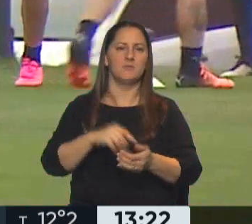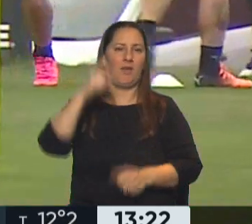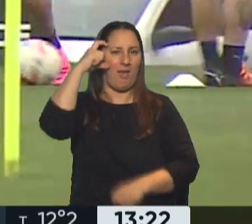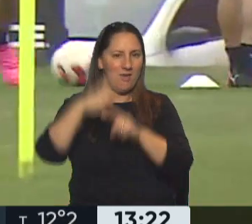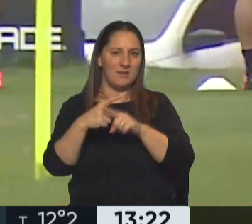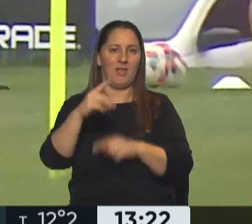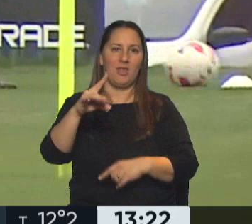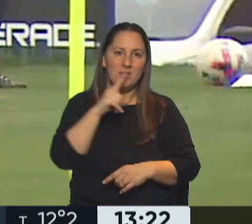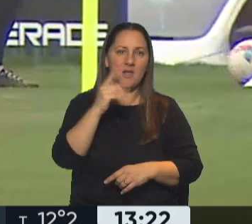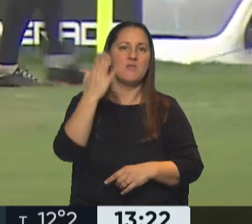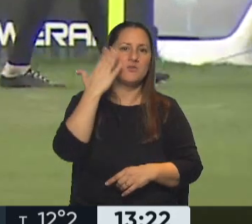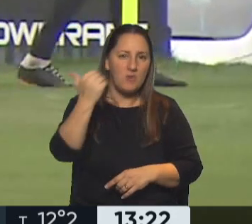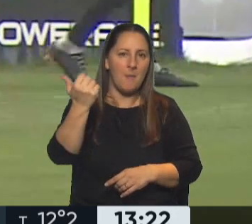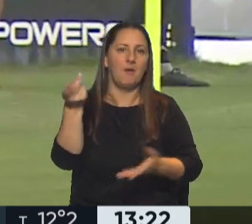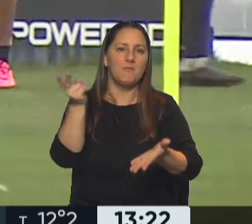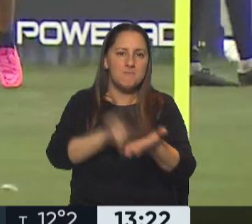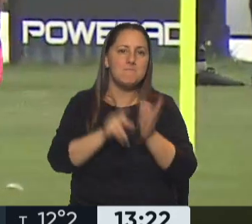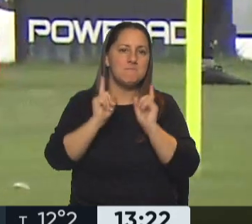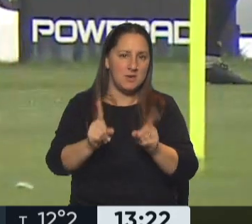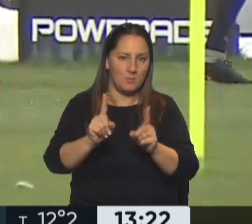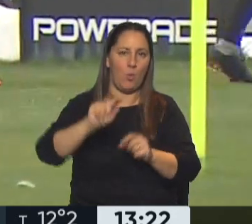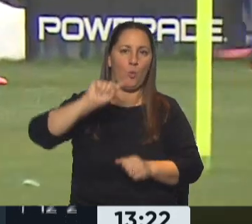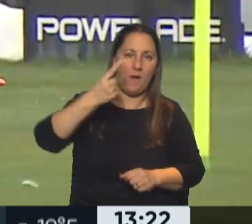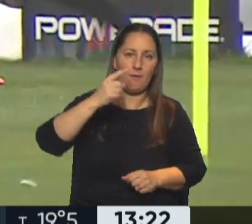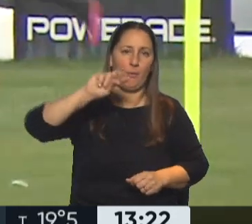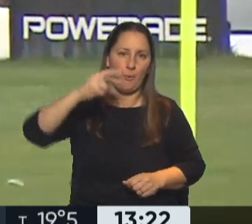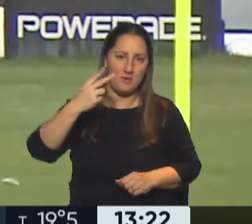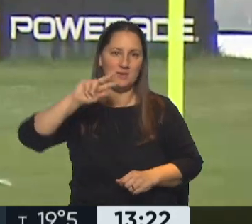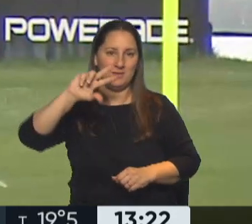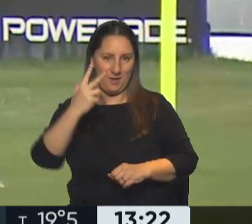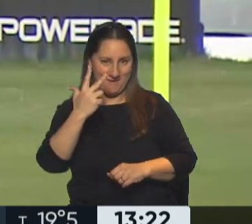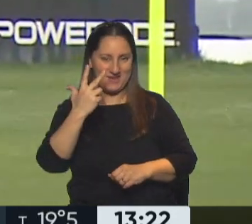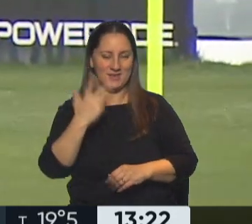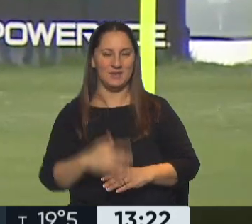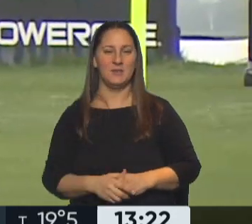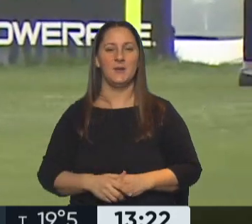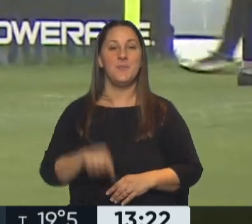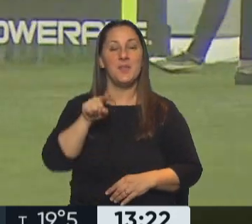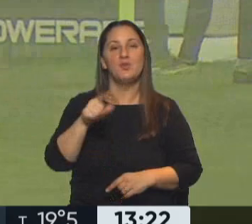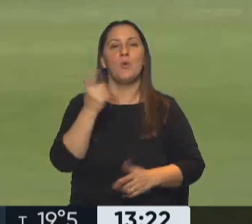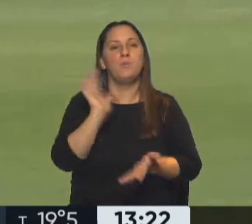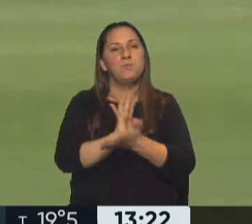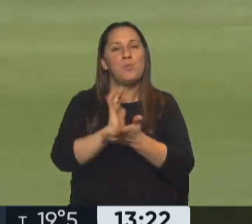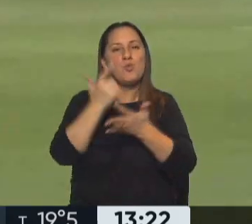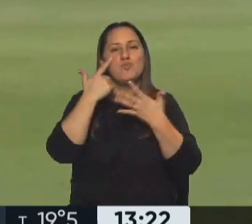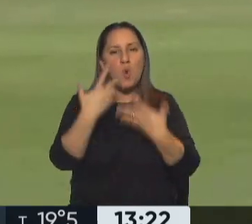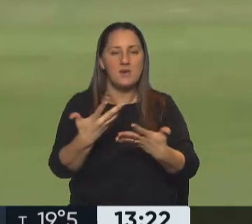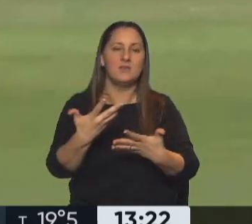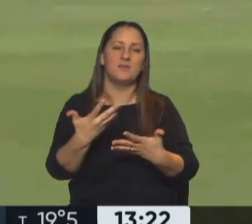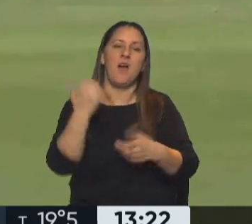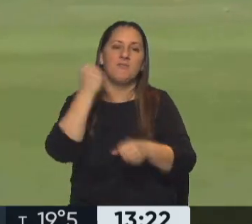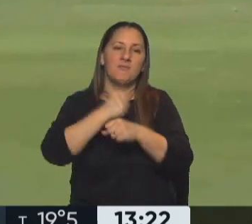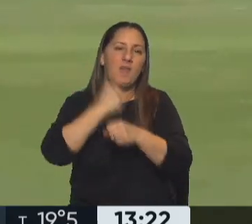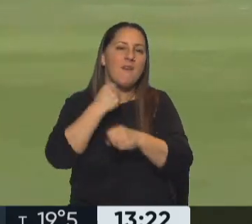lugar vuelvan y repitan. Entonces, eso marca el